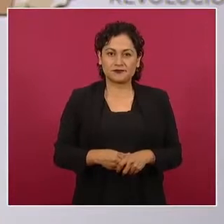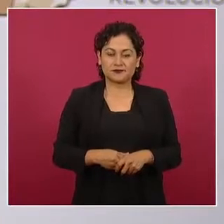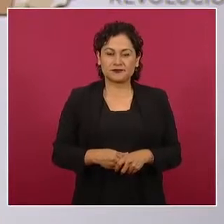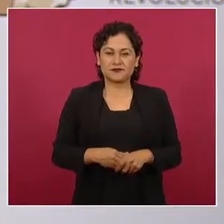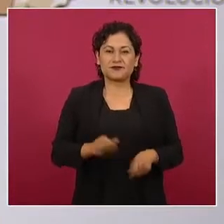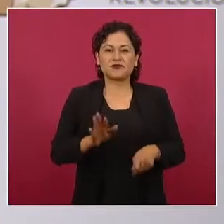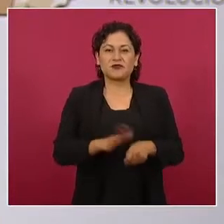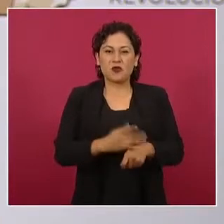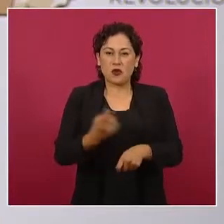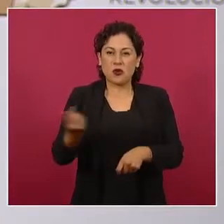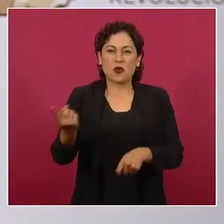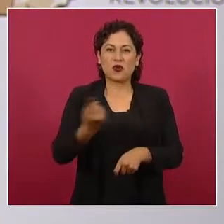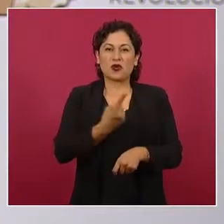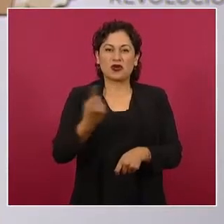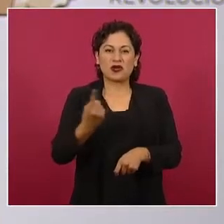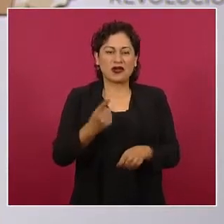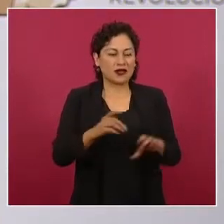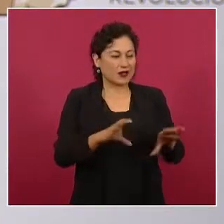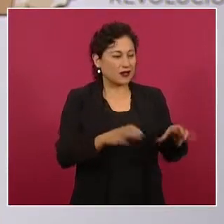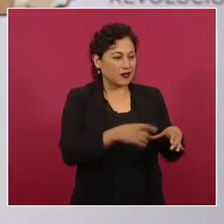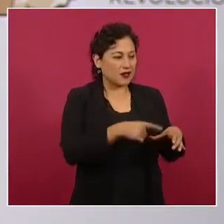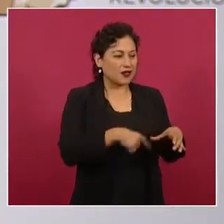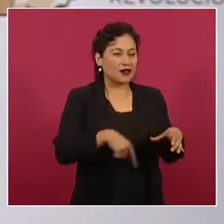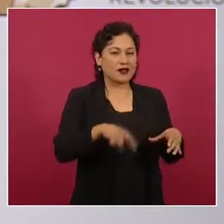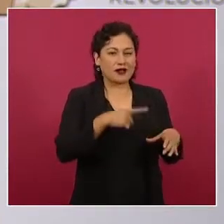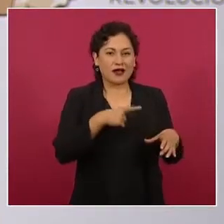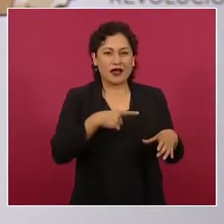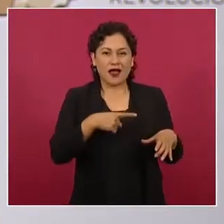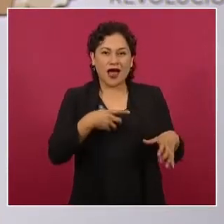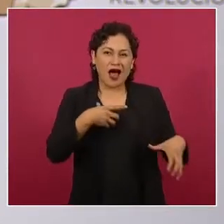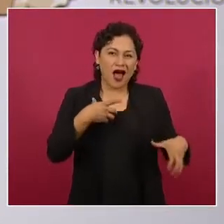exhiben tanto, ¿no?